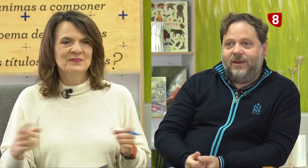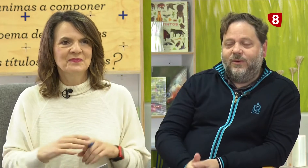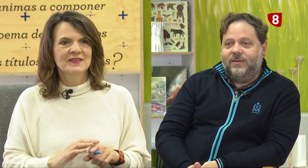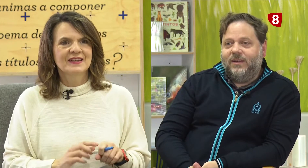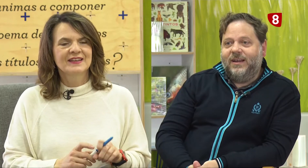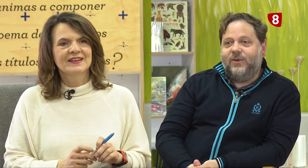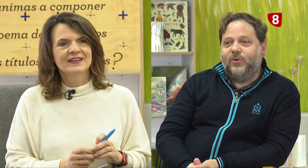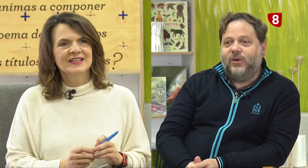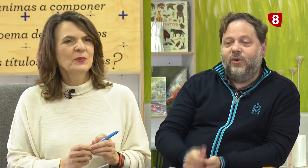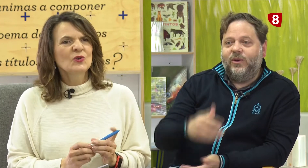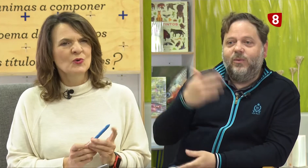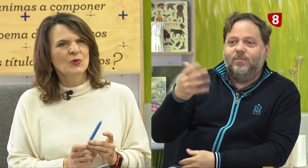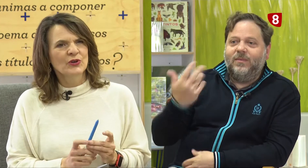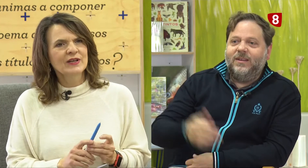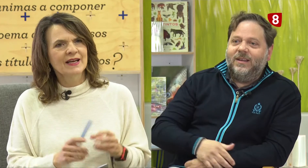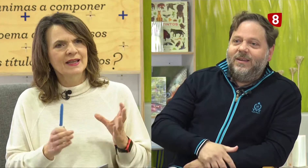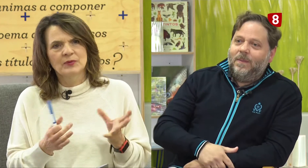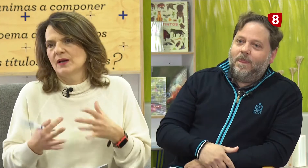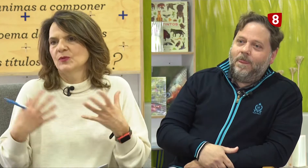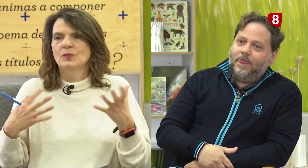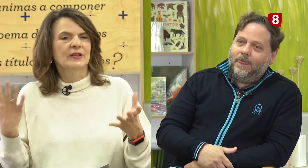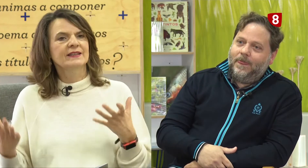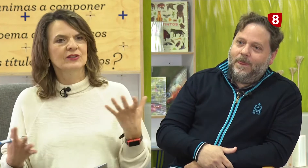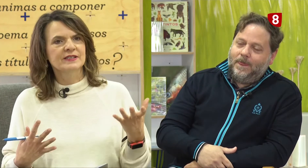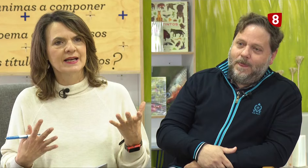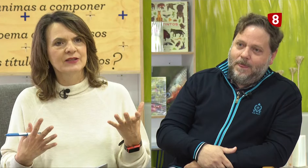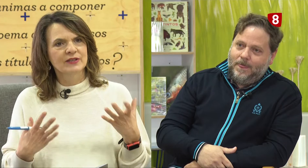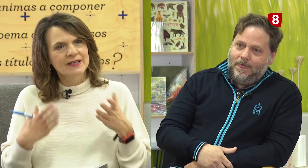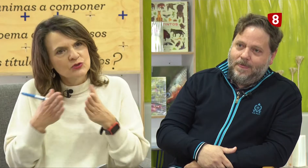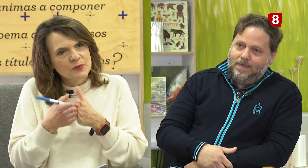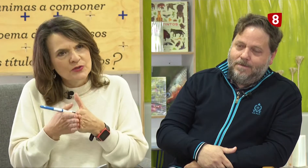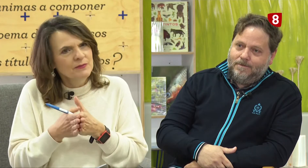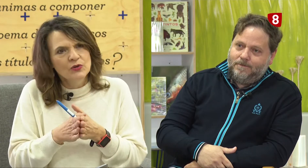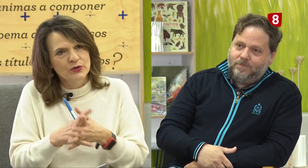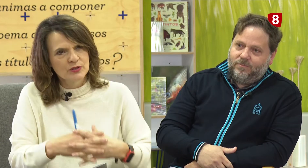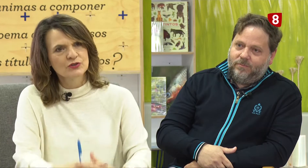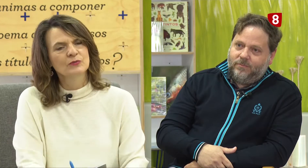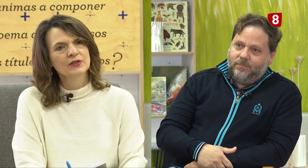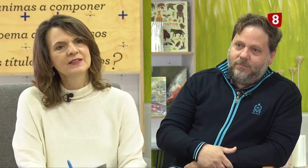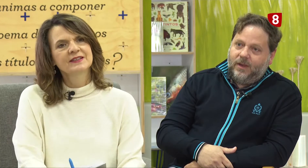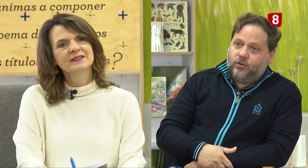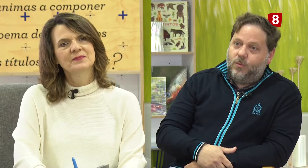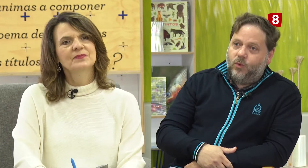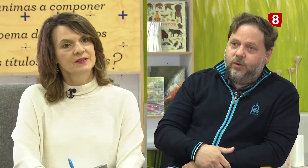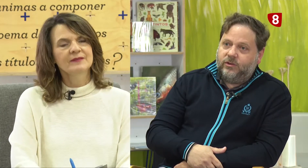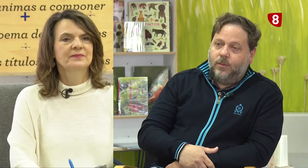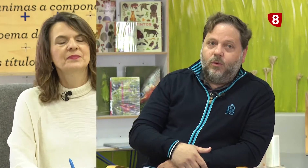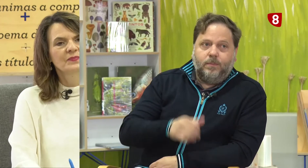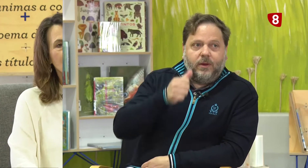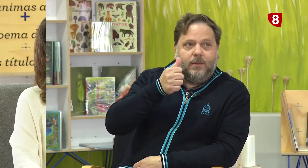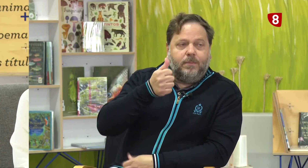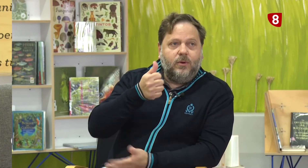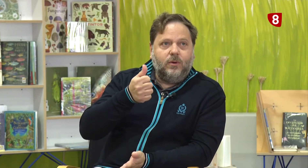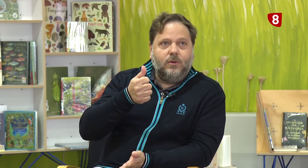cejas. Claro, ¿es poco común que cada, por ejemplo, un político destacado tenga su propio símbolo o no? Eso es común. Es común, es